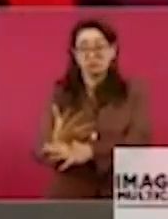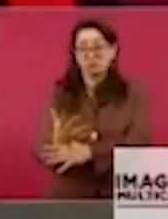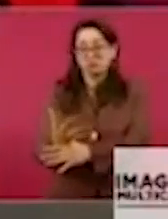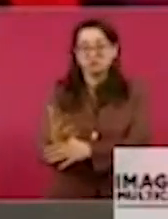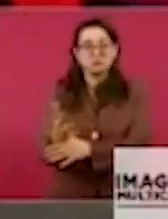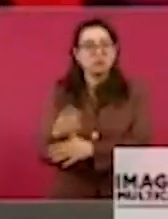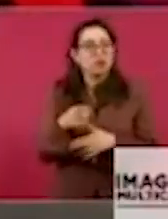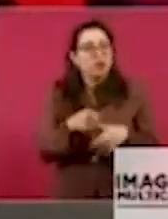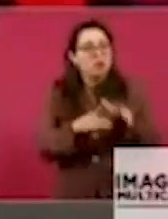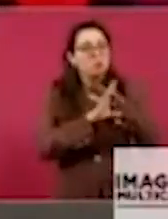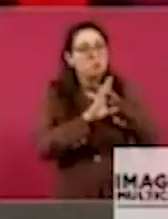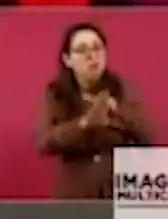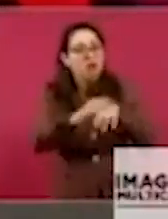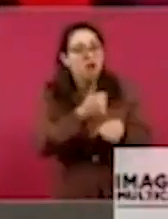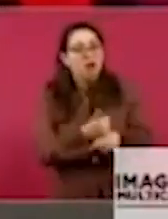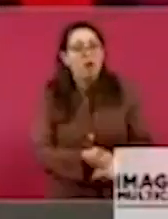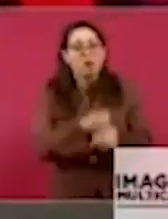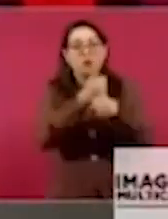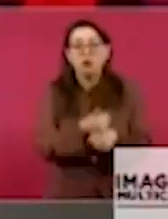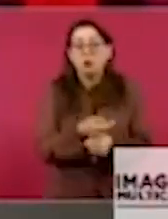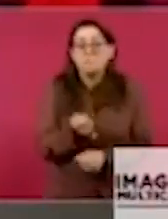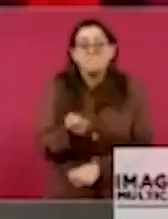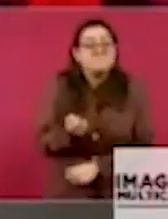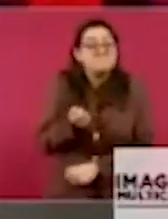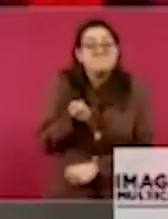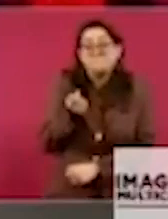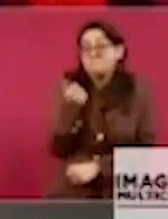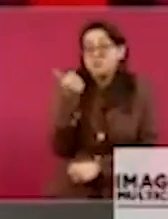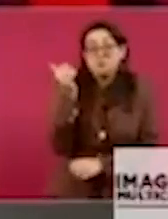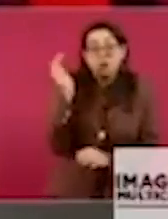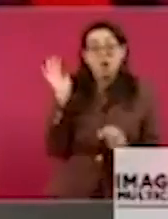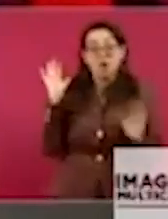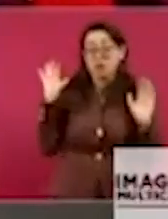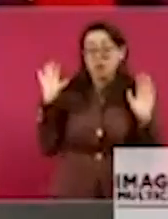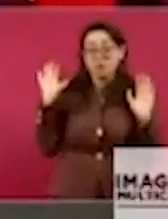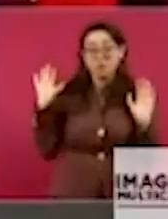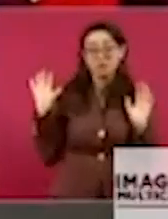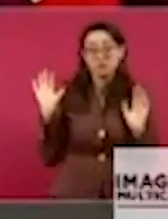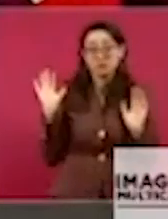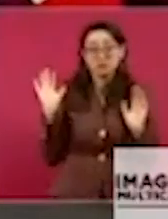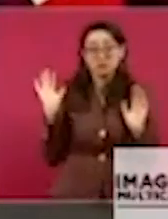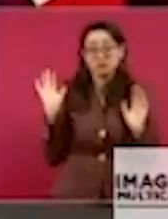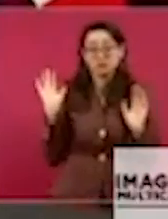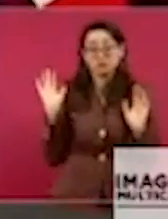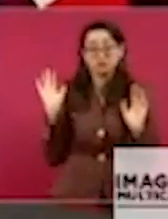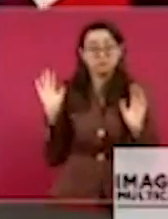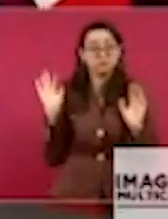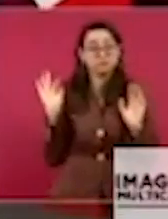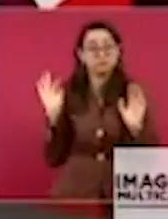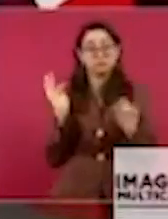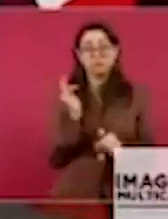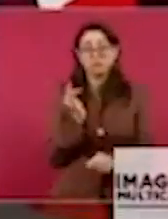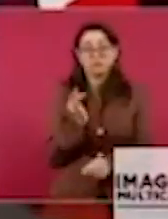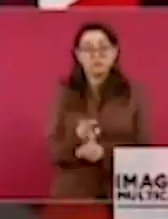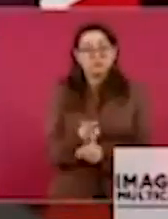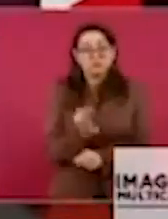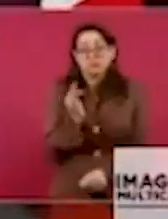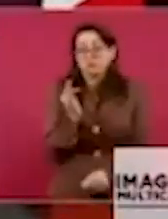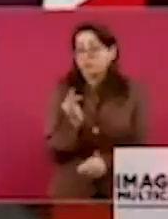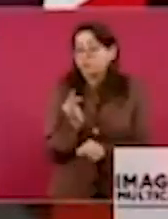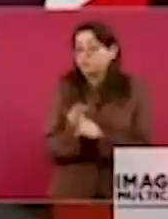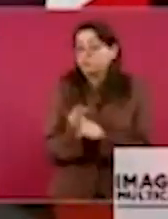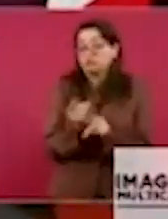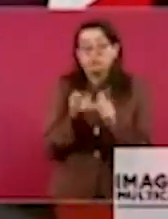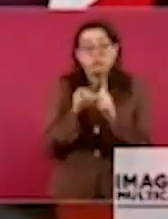reciente, que surgió de la nada, ¿sí?, como si no hubiesen